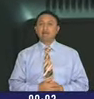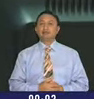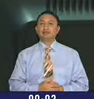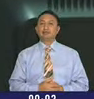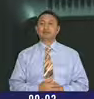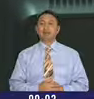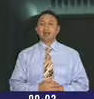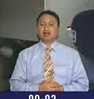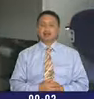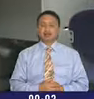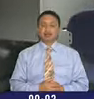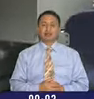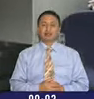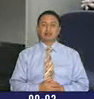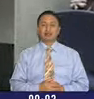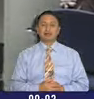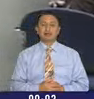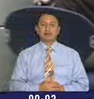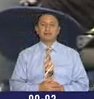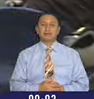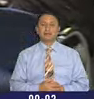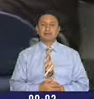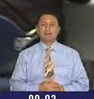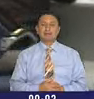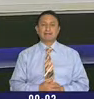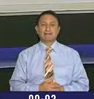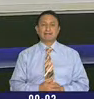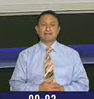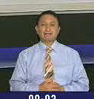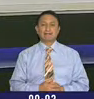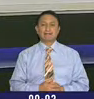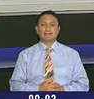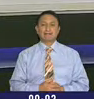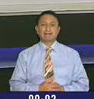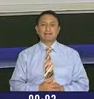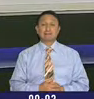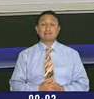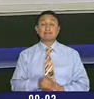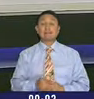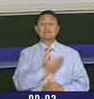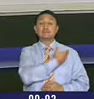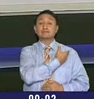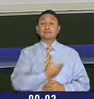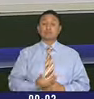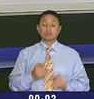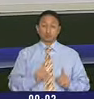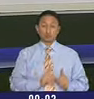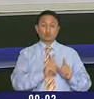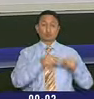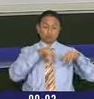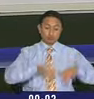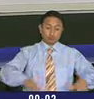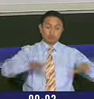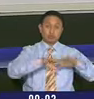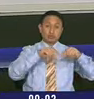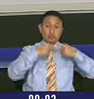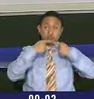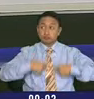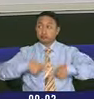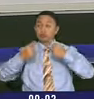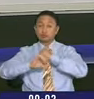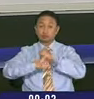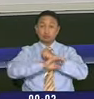pared, informó Héctor Romero. Los presidenciables continúan con sus recorridos para dar a conocer